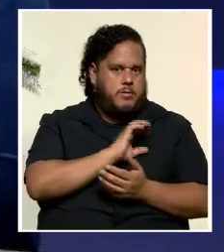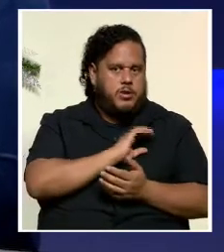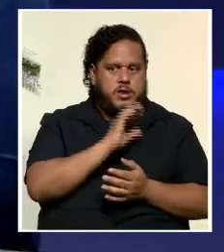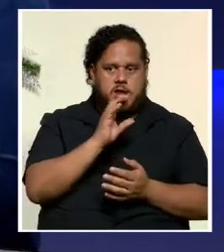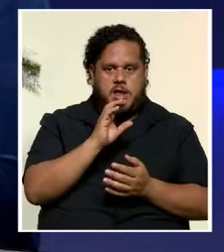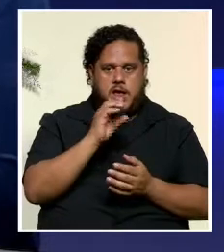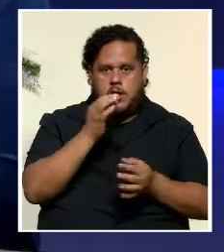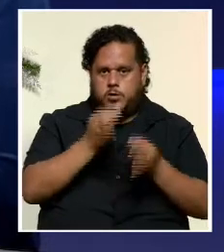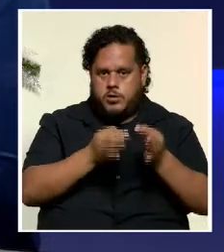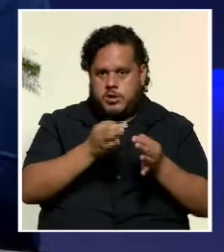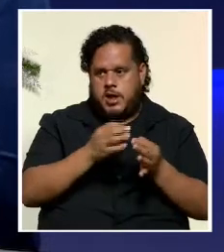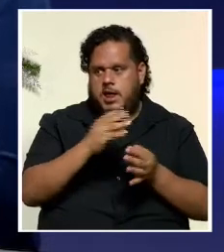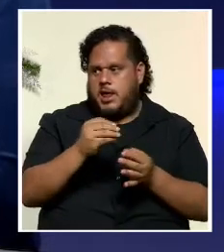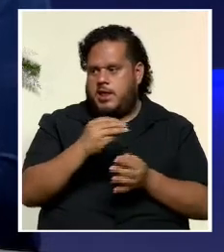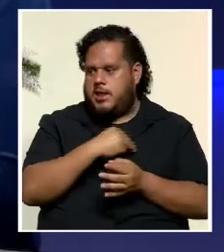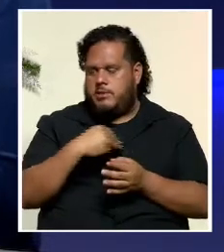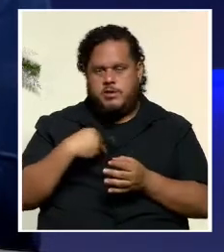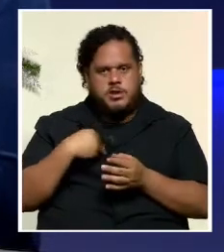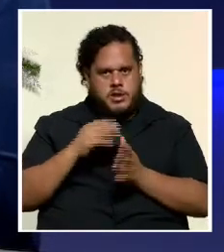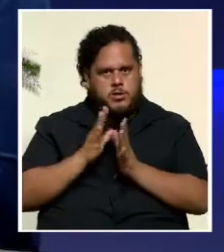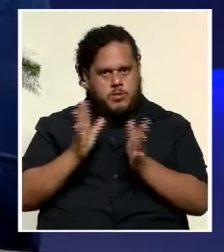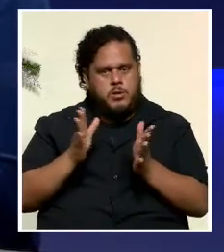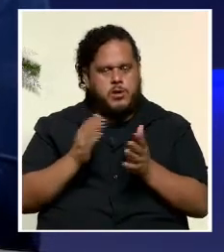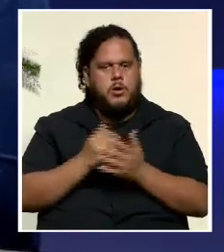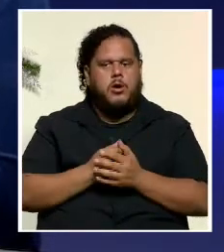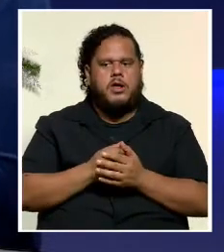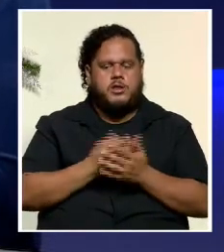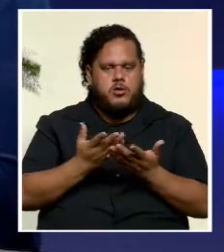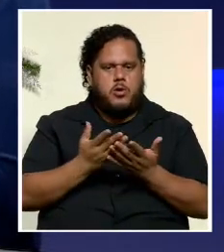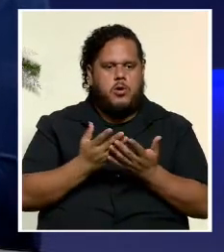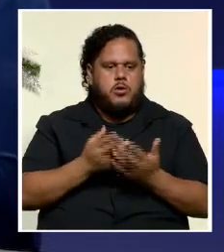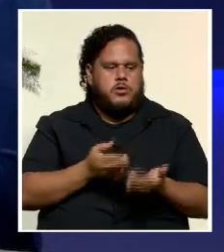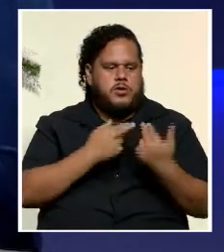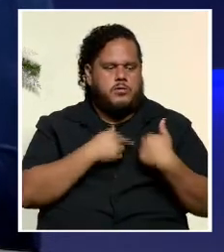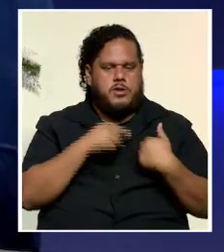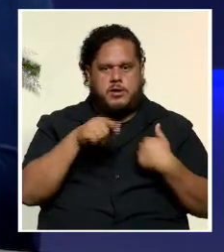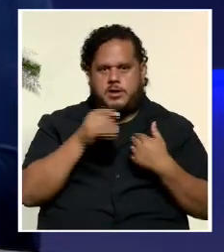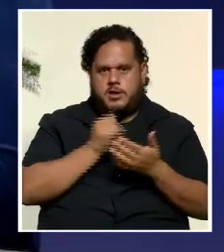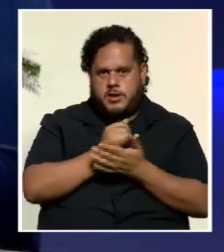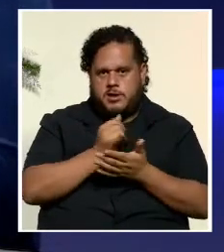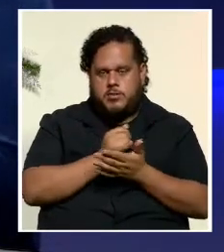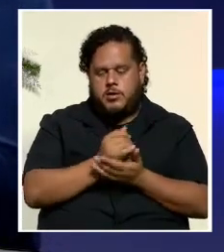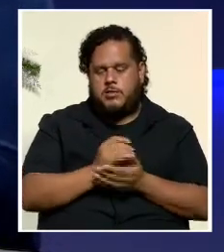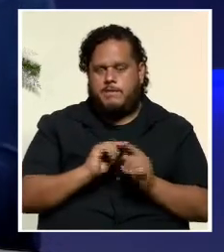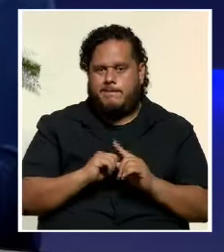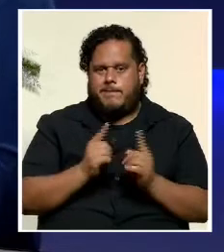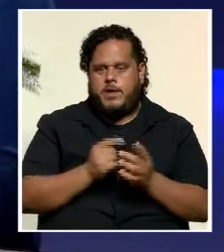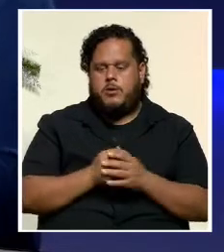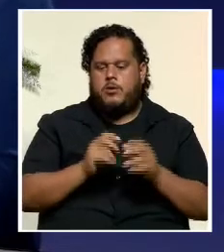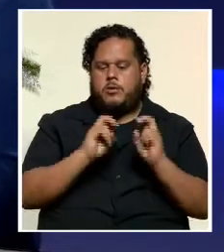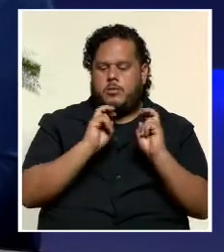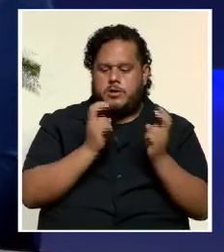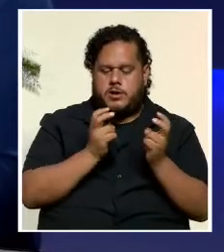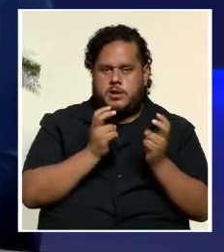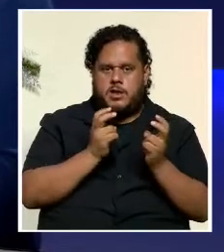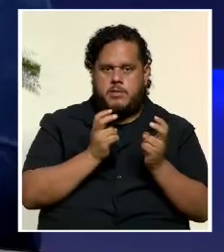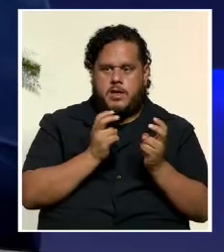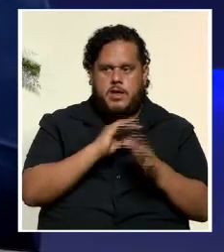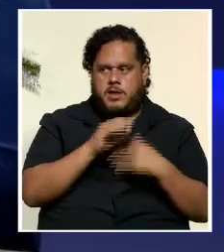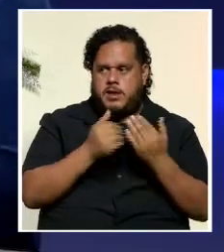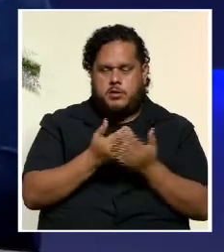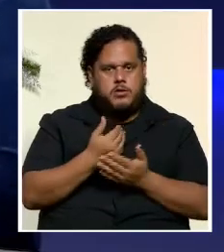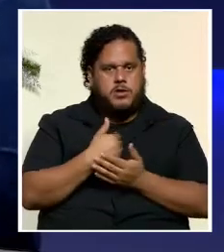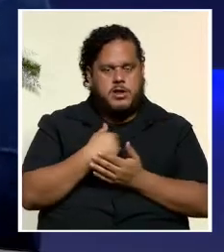Judicial y el Ministerio Público, que son los brazos que llevan estas investigaciones, Y sin embargo, por el tema en que todos tenemos